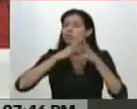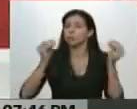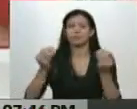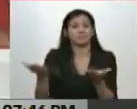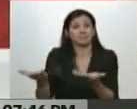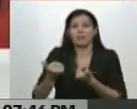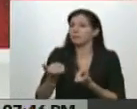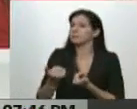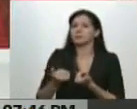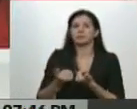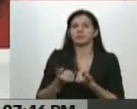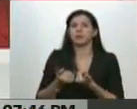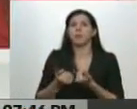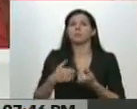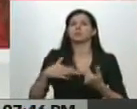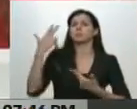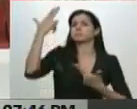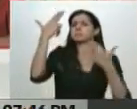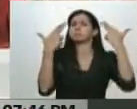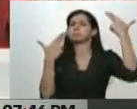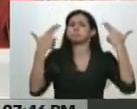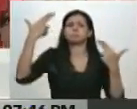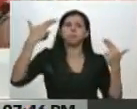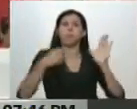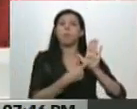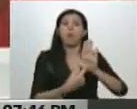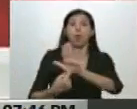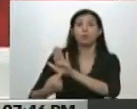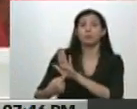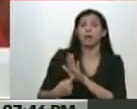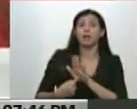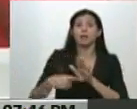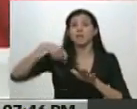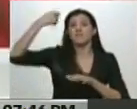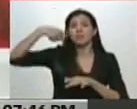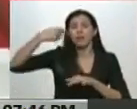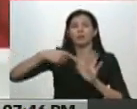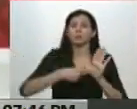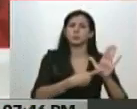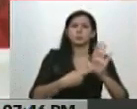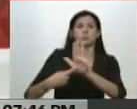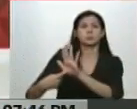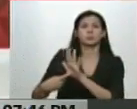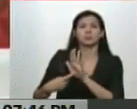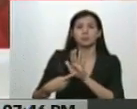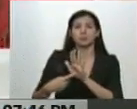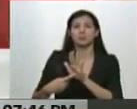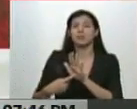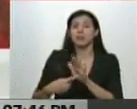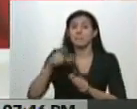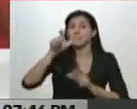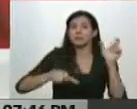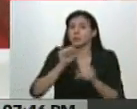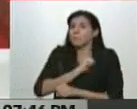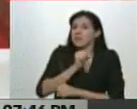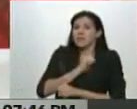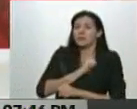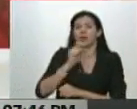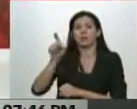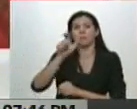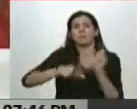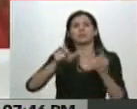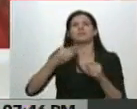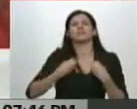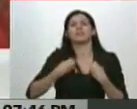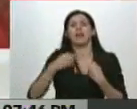¿no?, exhibieron públicamente y generaron una situación de zozobra y de angustia en la población del estado de Nueva